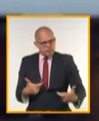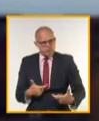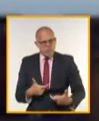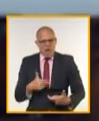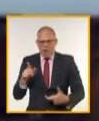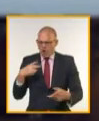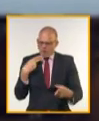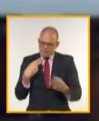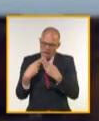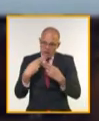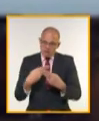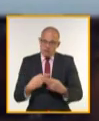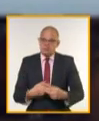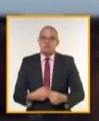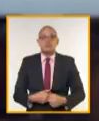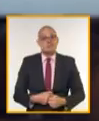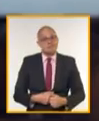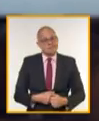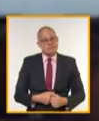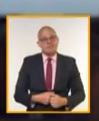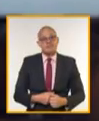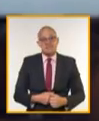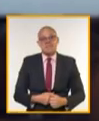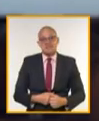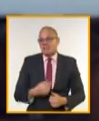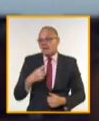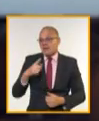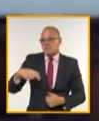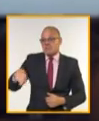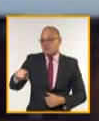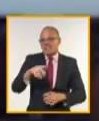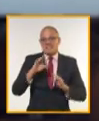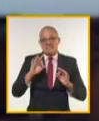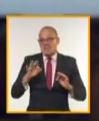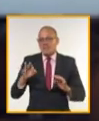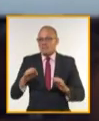eso le dio un crédito ganado en las propias guerras de independencia, durante la misma guerra.